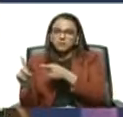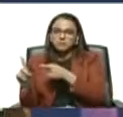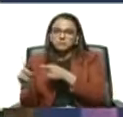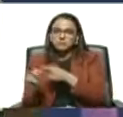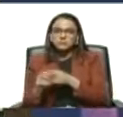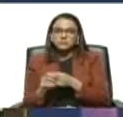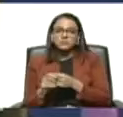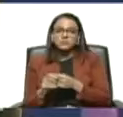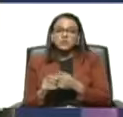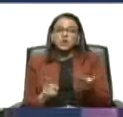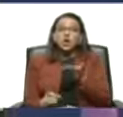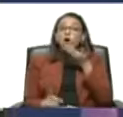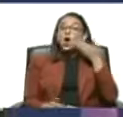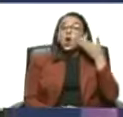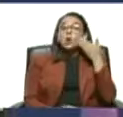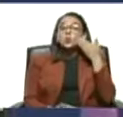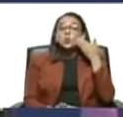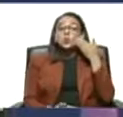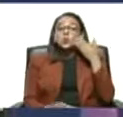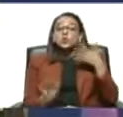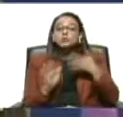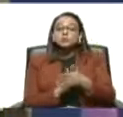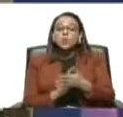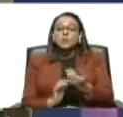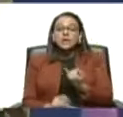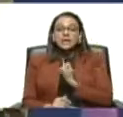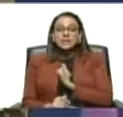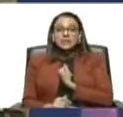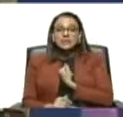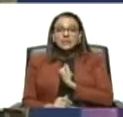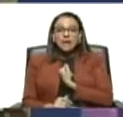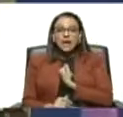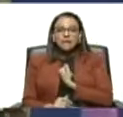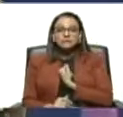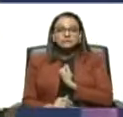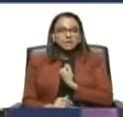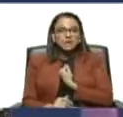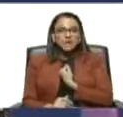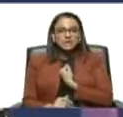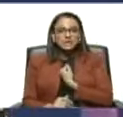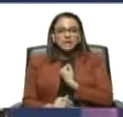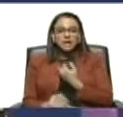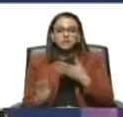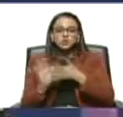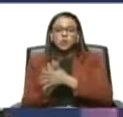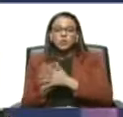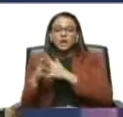el orgullo sobre la nacionalidad, la identidad de ser estadounidense,